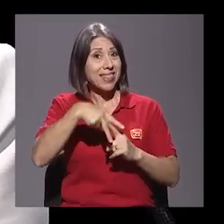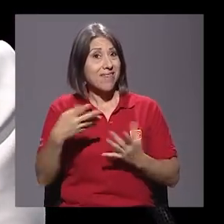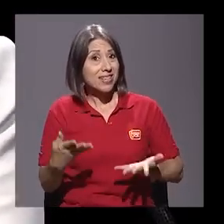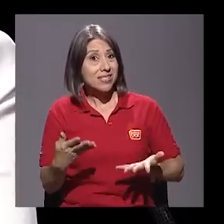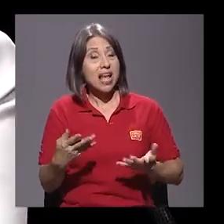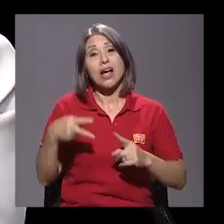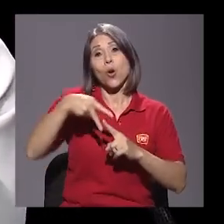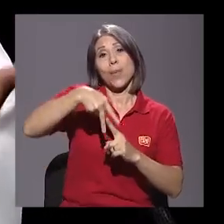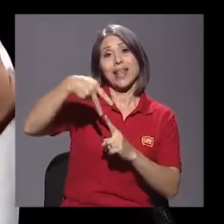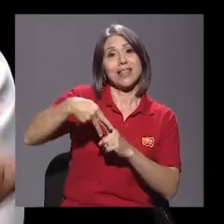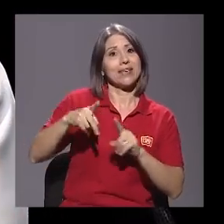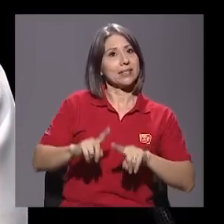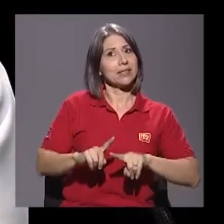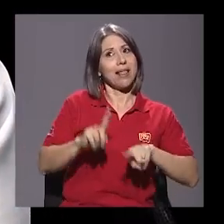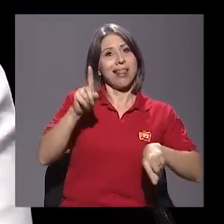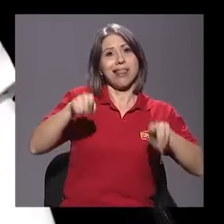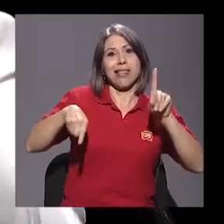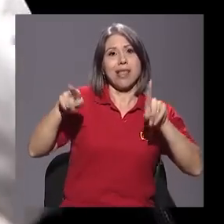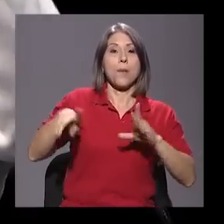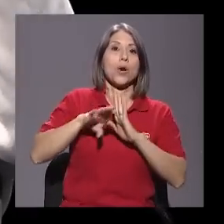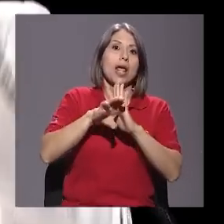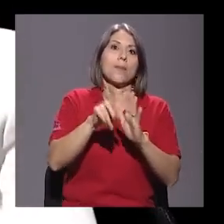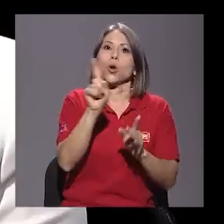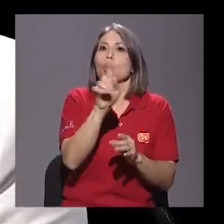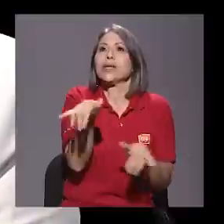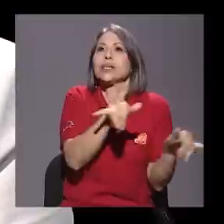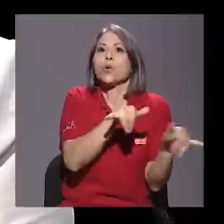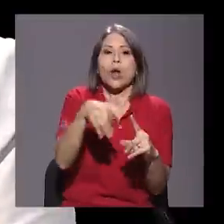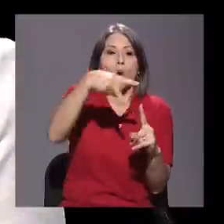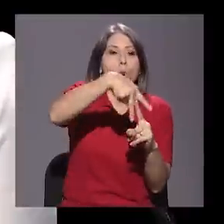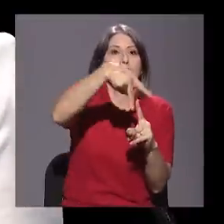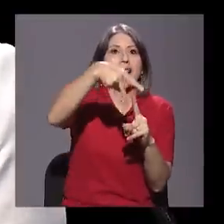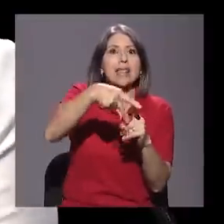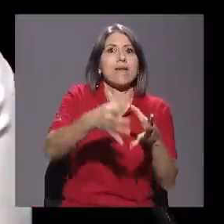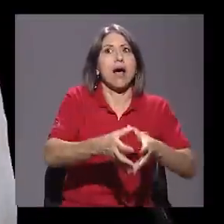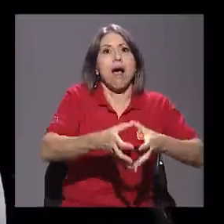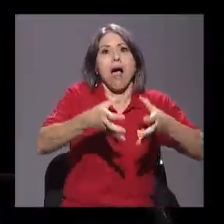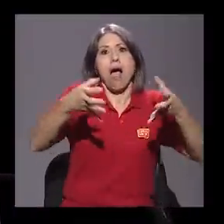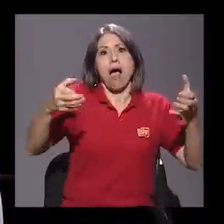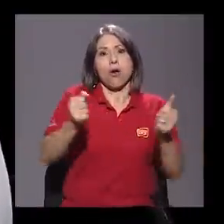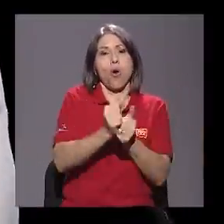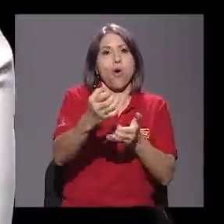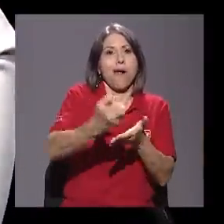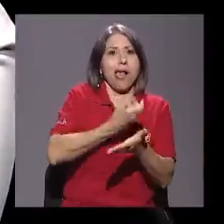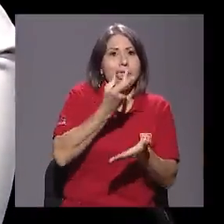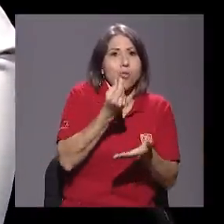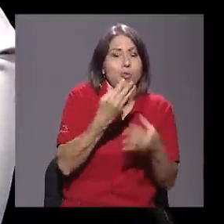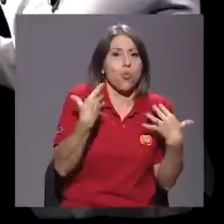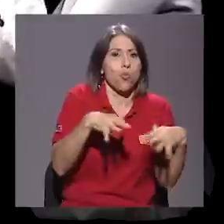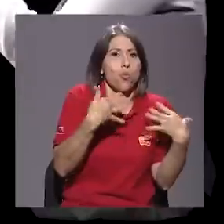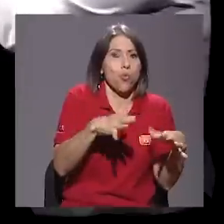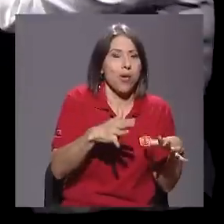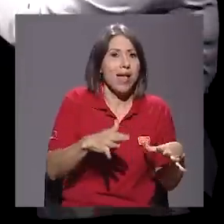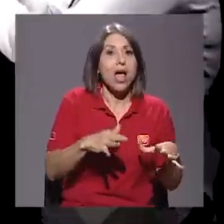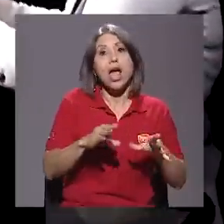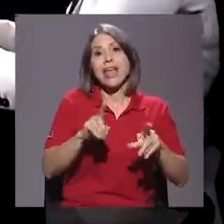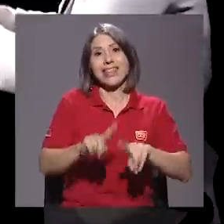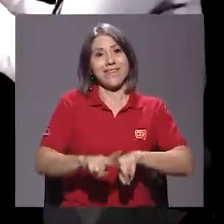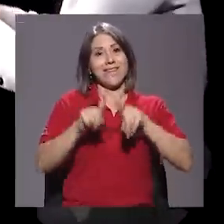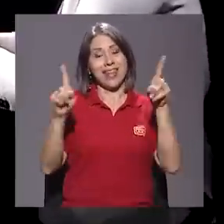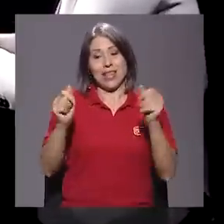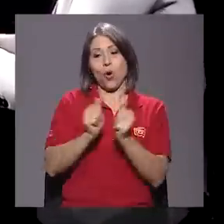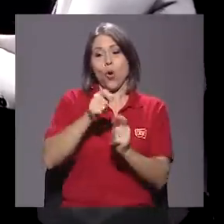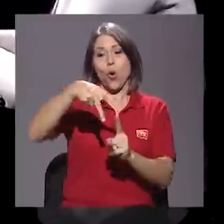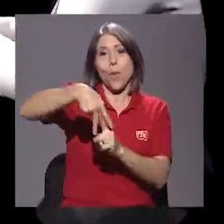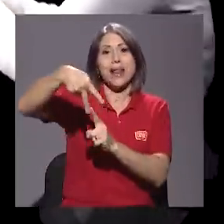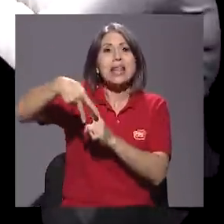todo un debate, porque no es lo mismo una cooperativa de un tamaño considerable, con una renta bruta superior reportada al año, claro, que